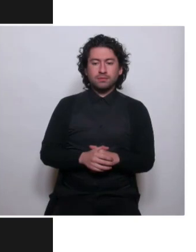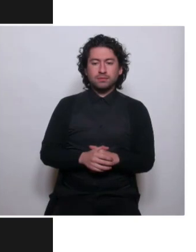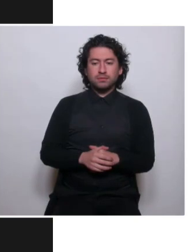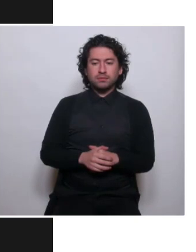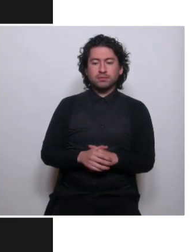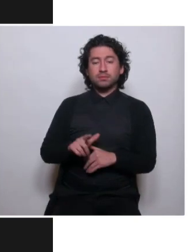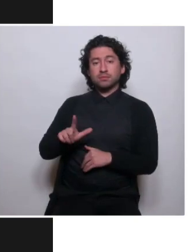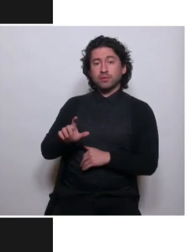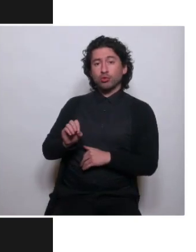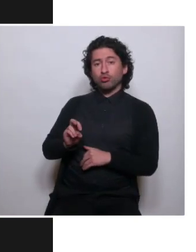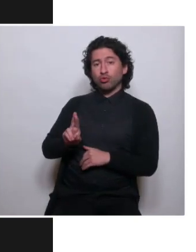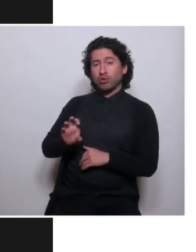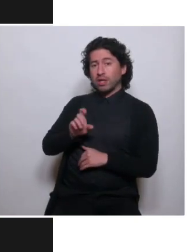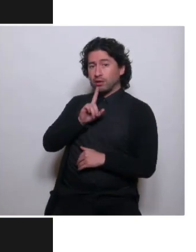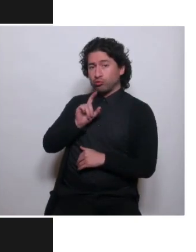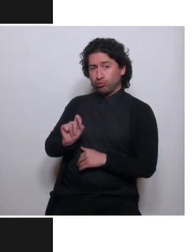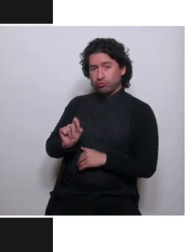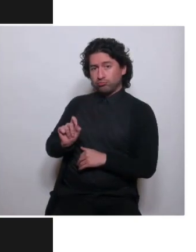Convencional Loreto Vidal, ¿cómo vota?